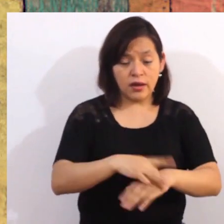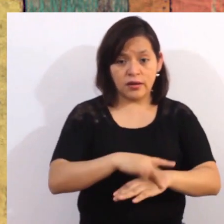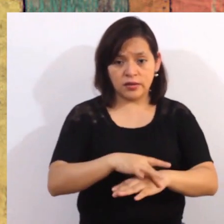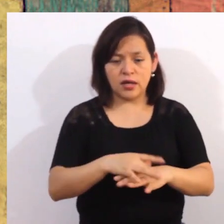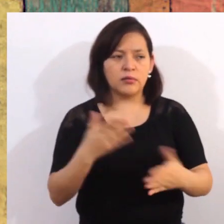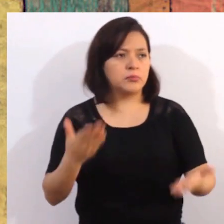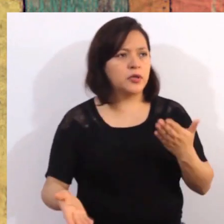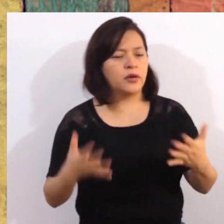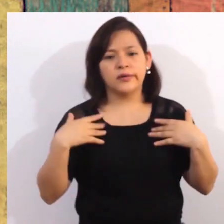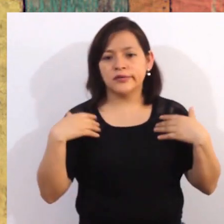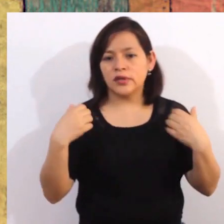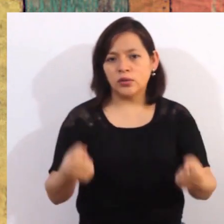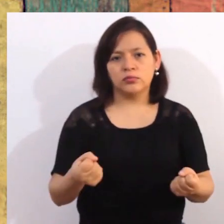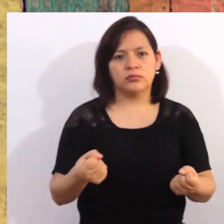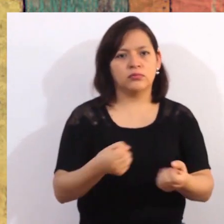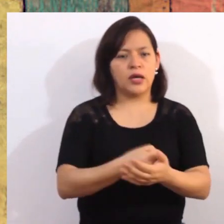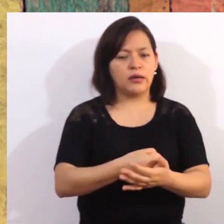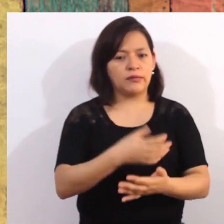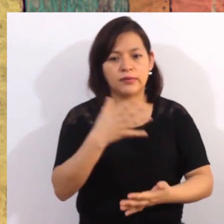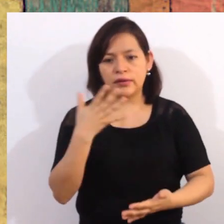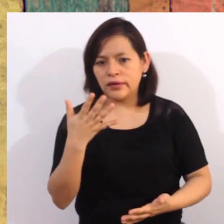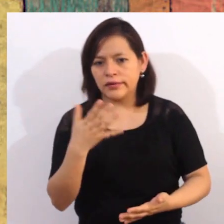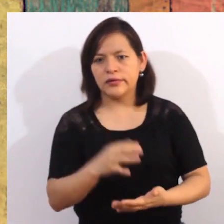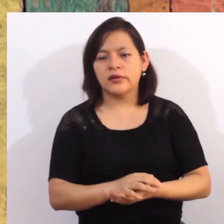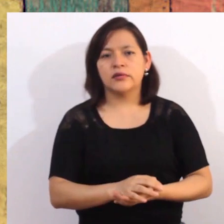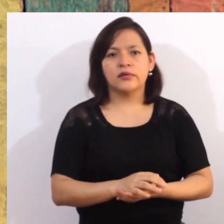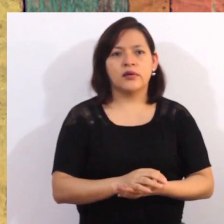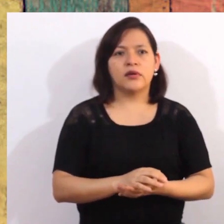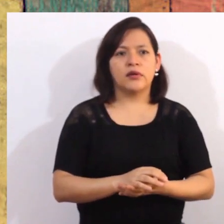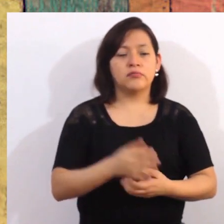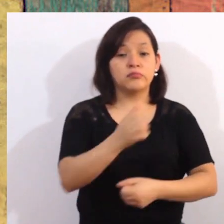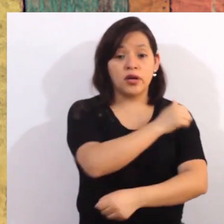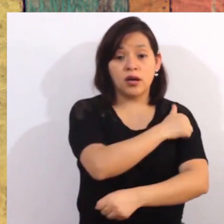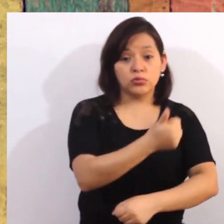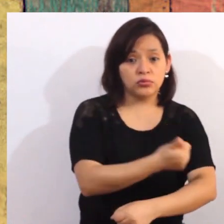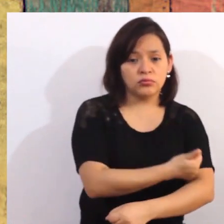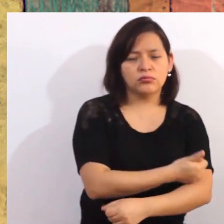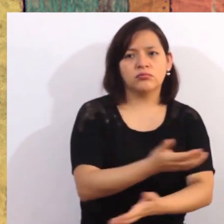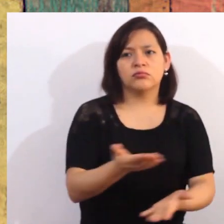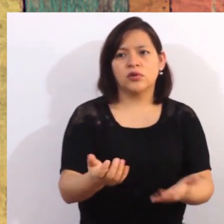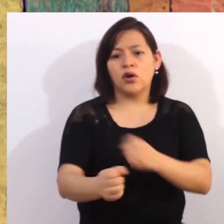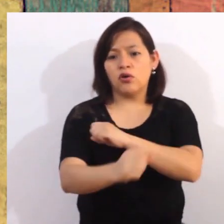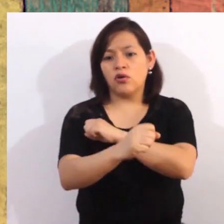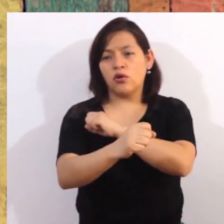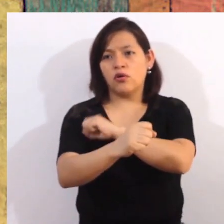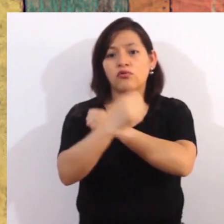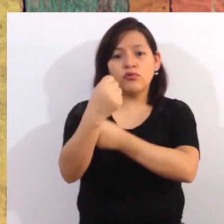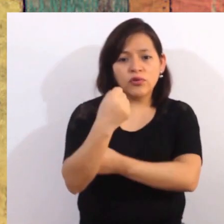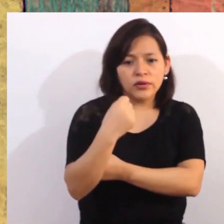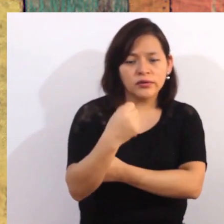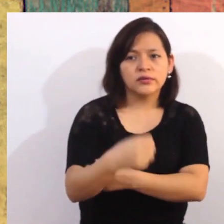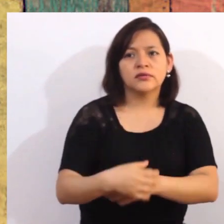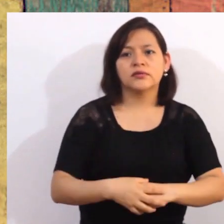salud, todo lo que puedas tener tú en posesiones, todo lo que puedas tener tú también en fuerzas,